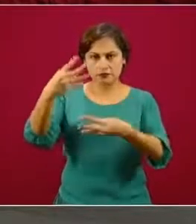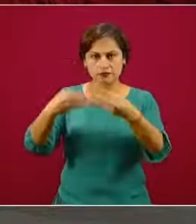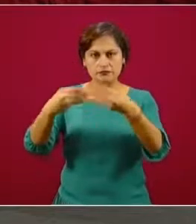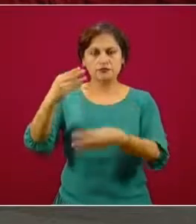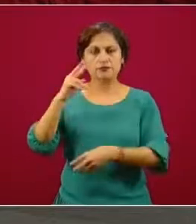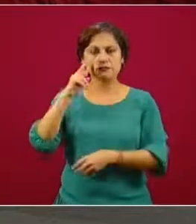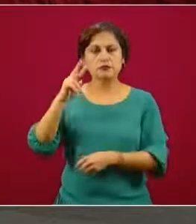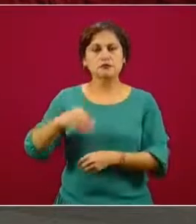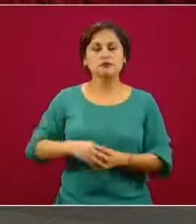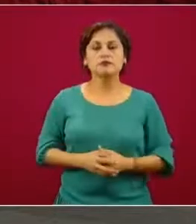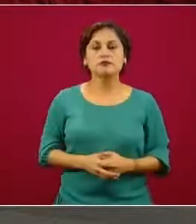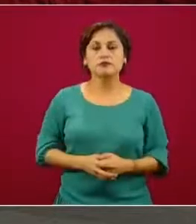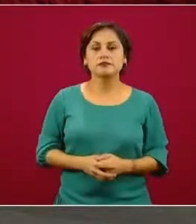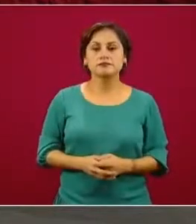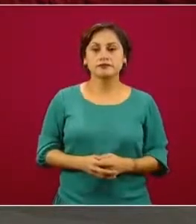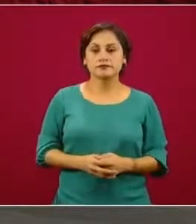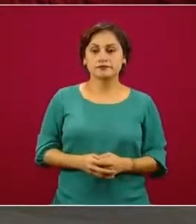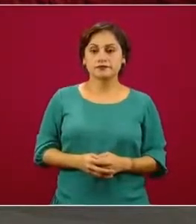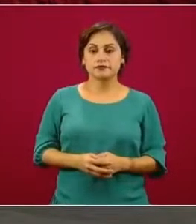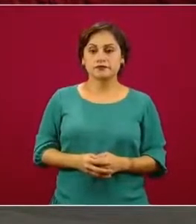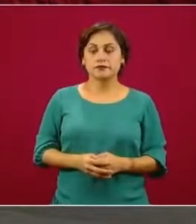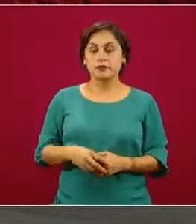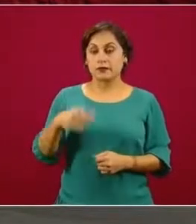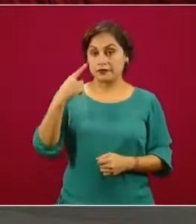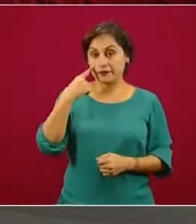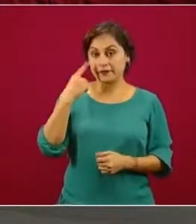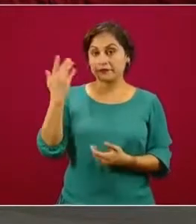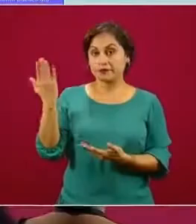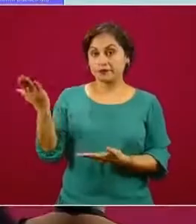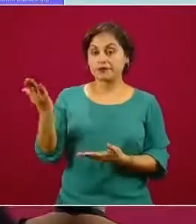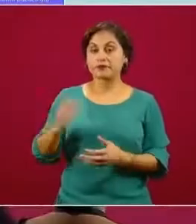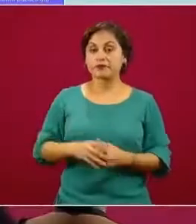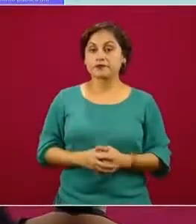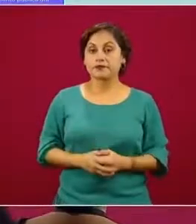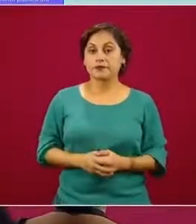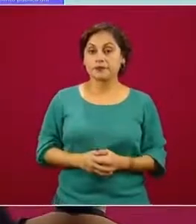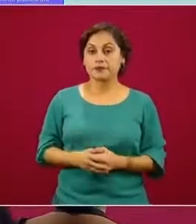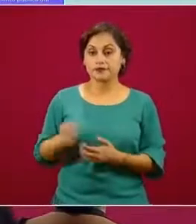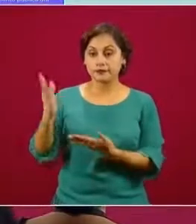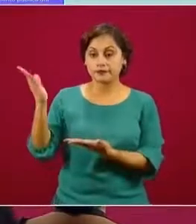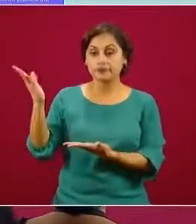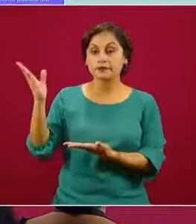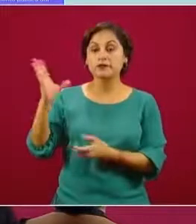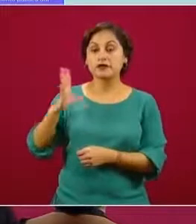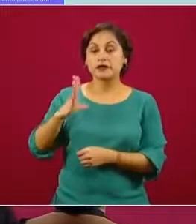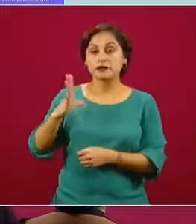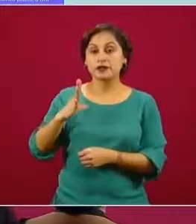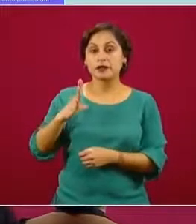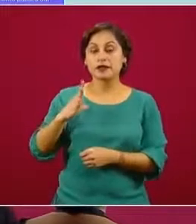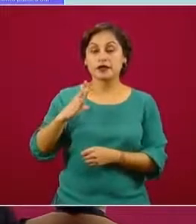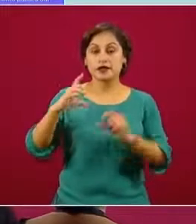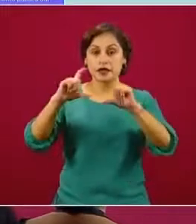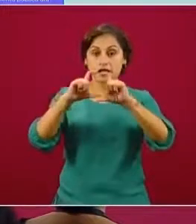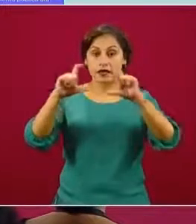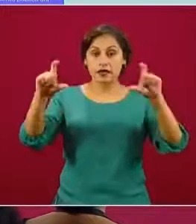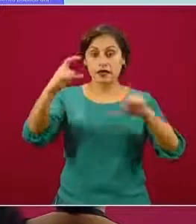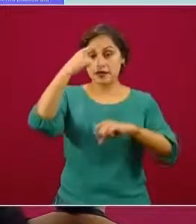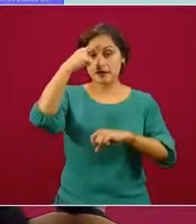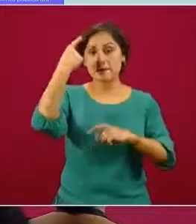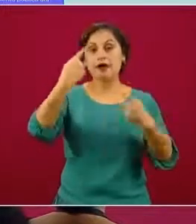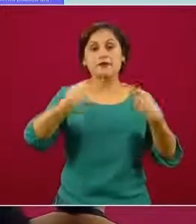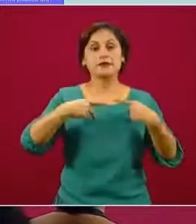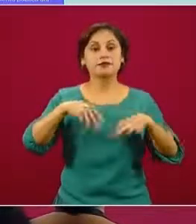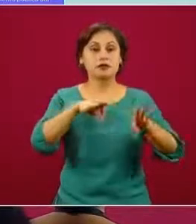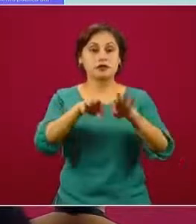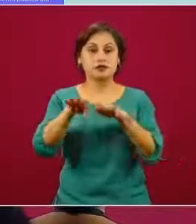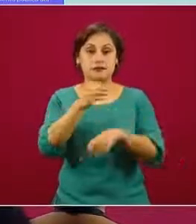arriba, exacto. Y aquí tenemos recomendaciones para el personal de salud, donde está la mayoría de los documentos